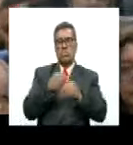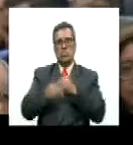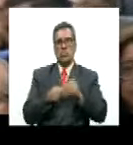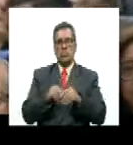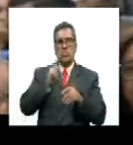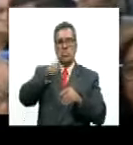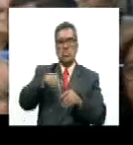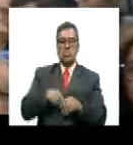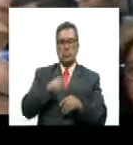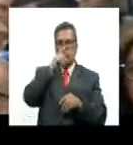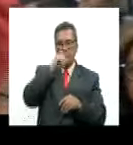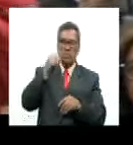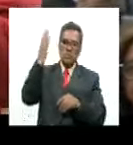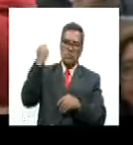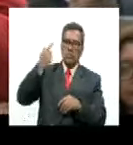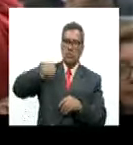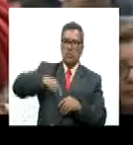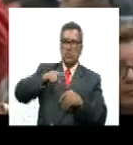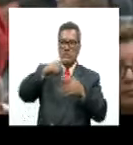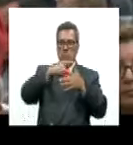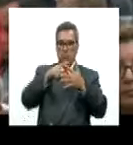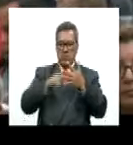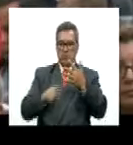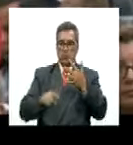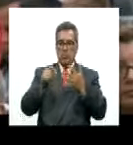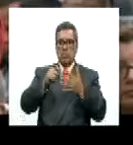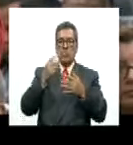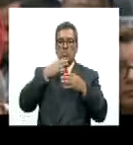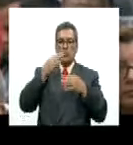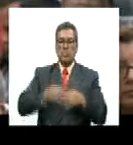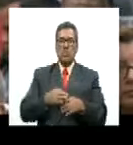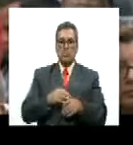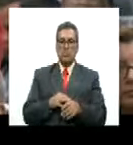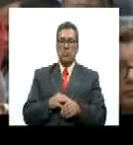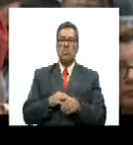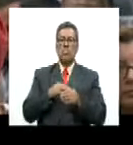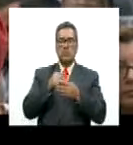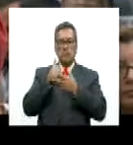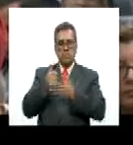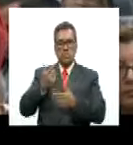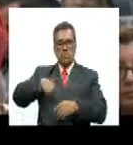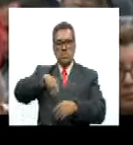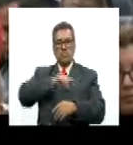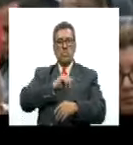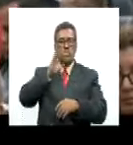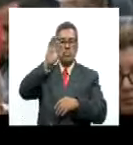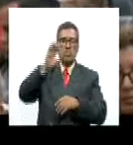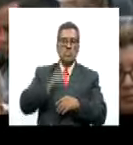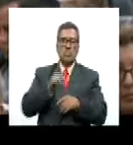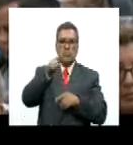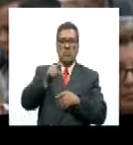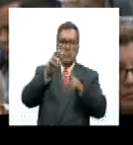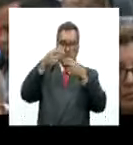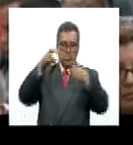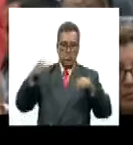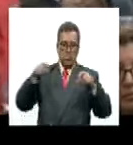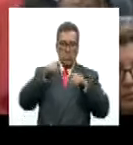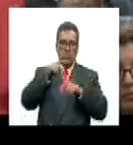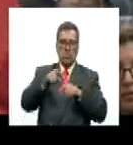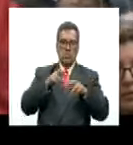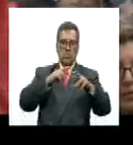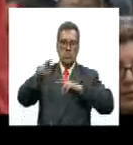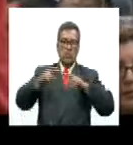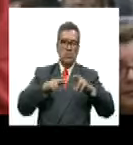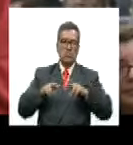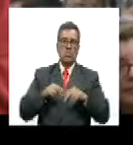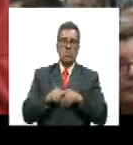sino que en los años pasados tenemos un registro altamente favorable para nuestro país de ese tipo de relaciones.